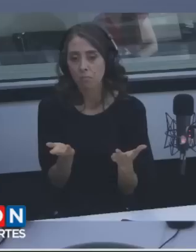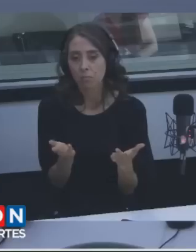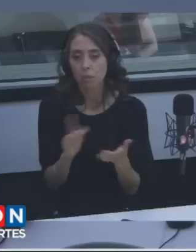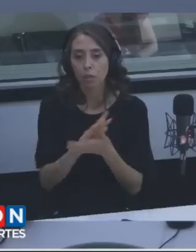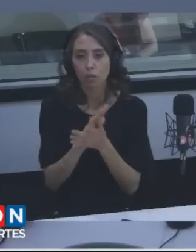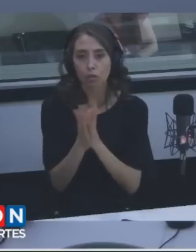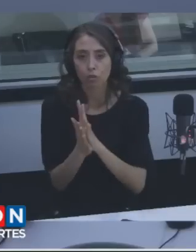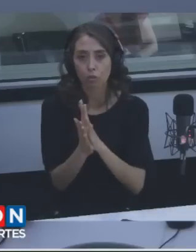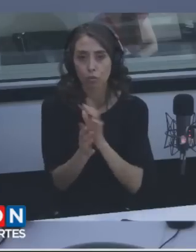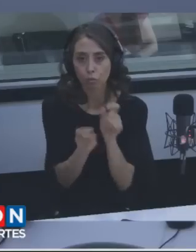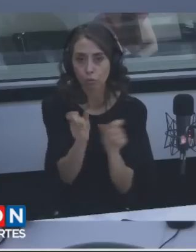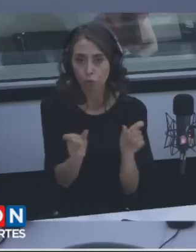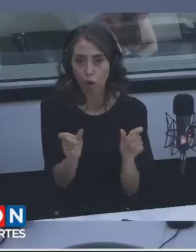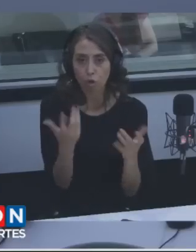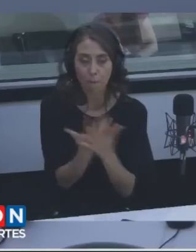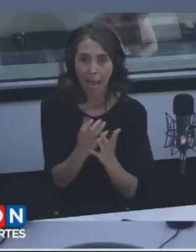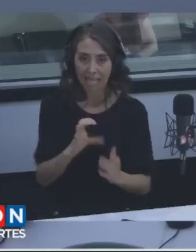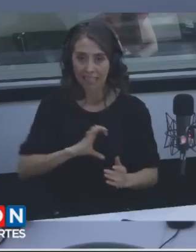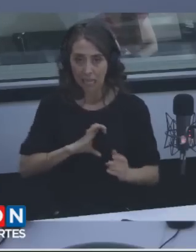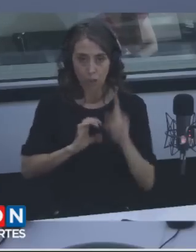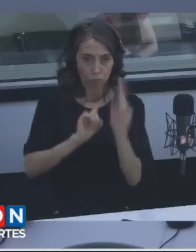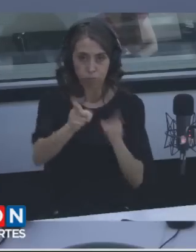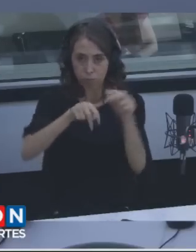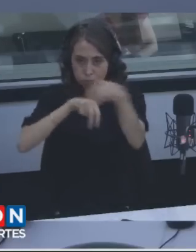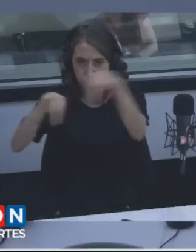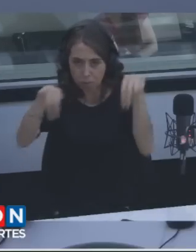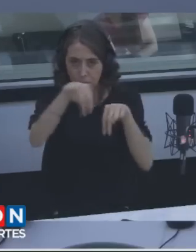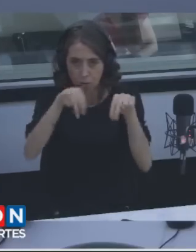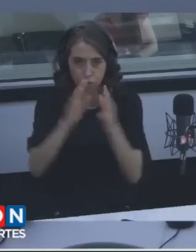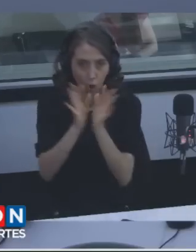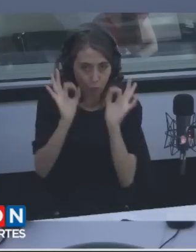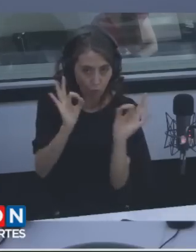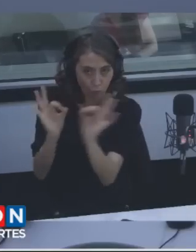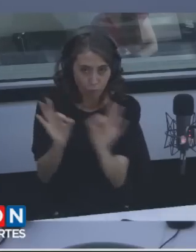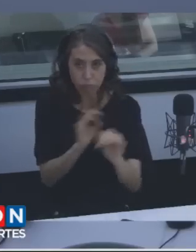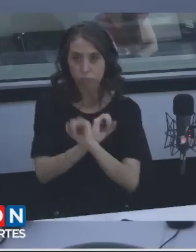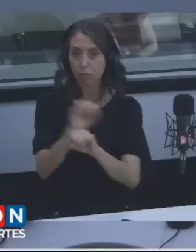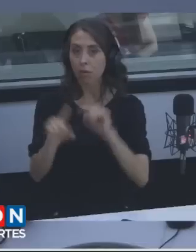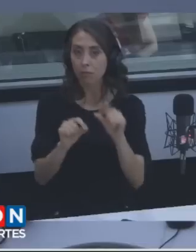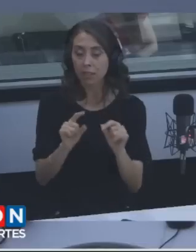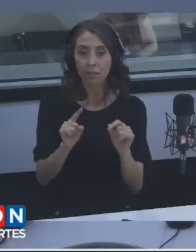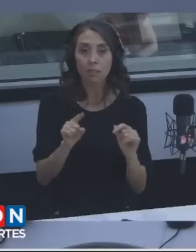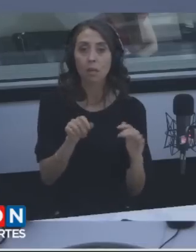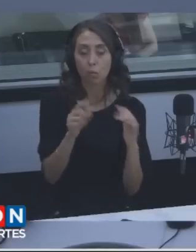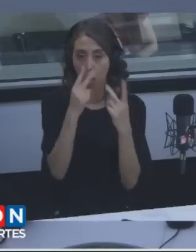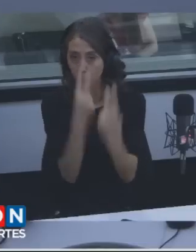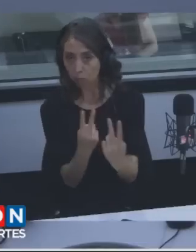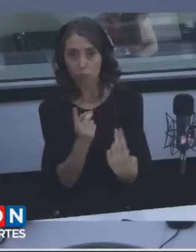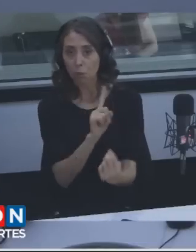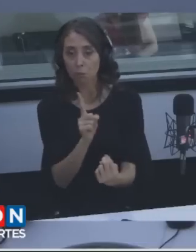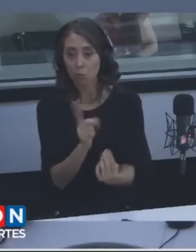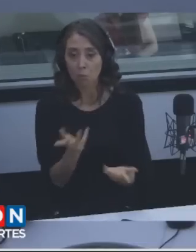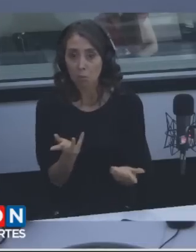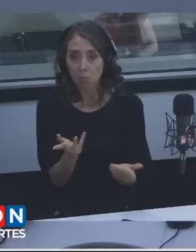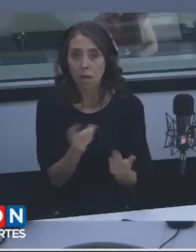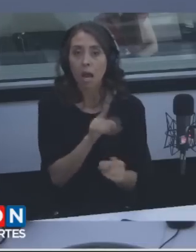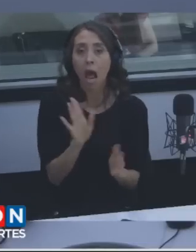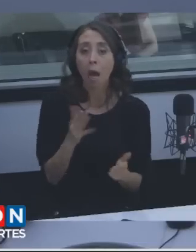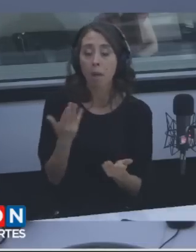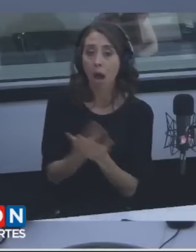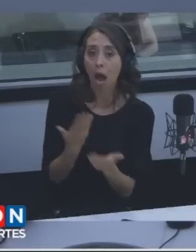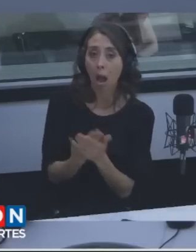todo el caudal técnico, toda la mecánica ofensiva Católica se pone de manifiesto. Simple,